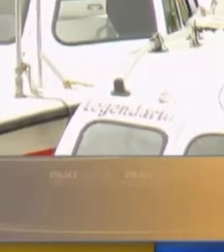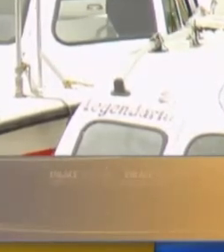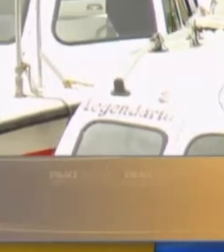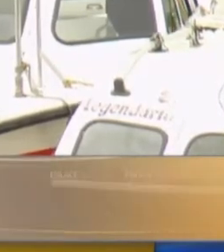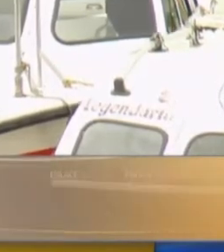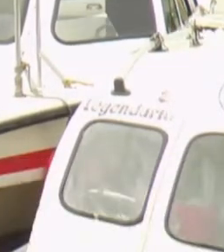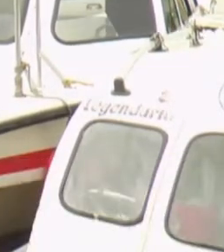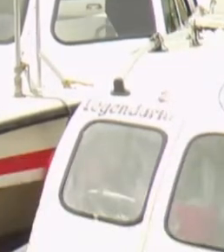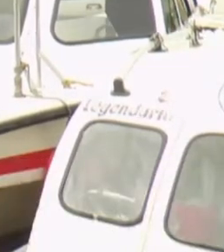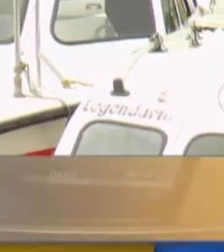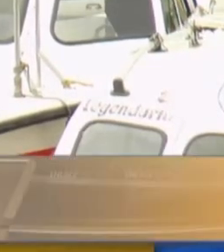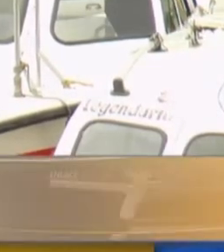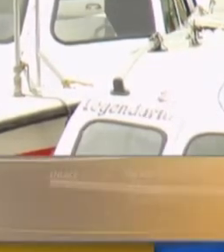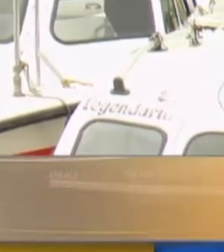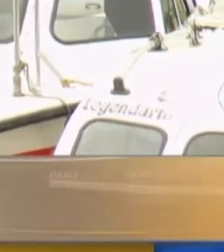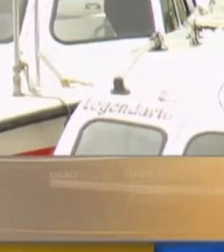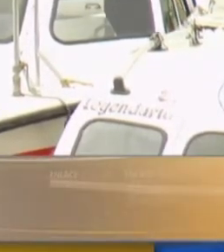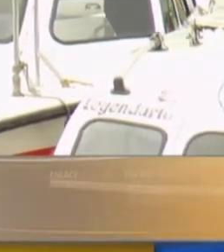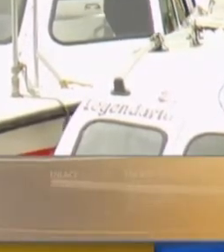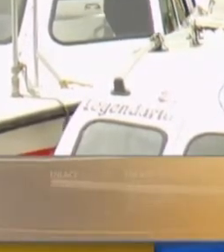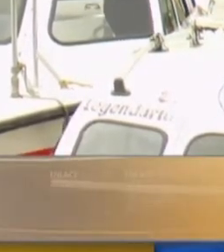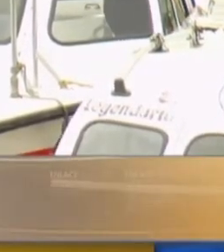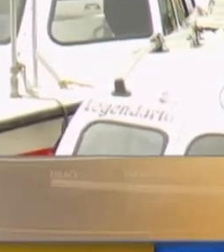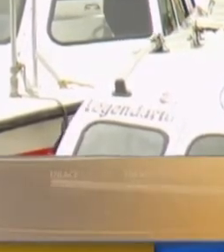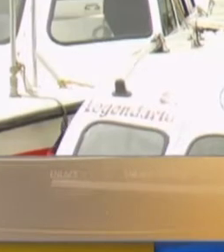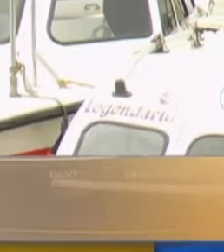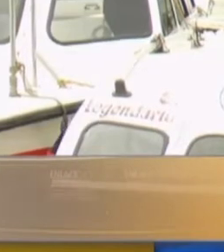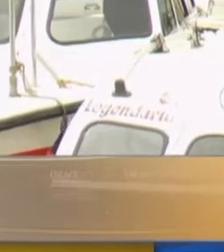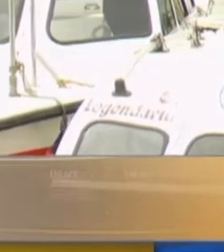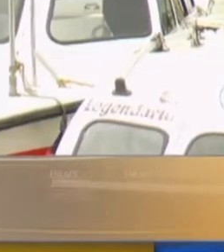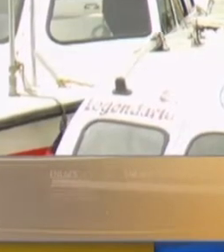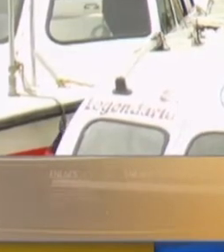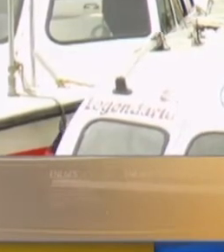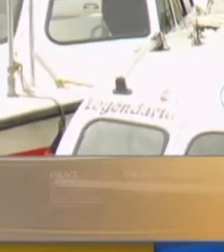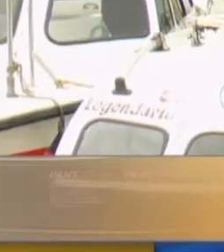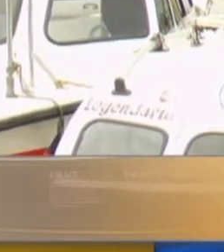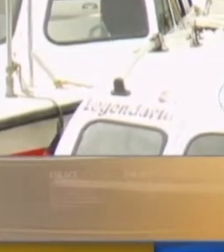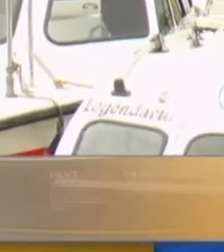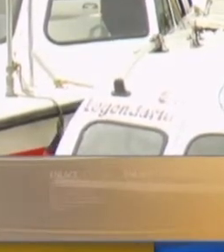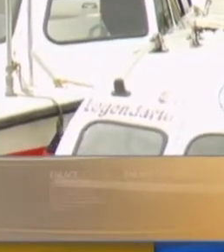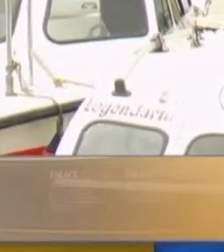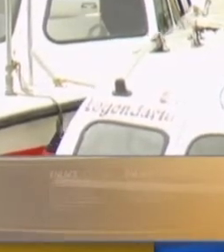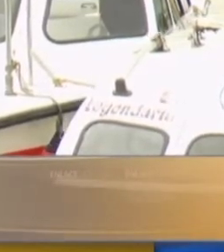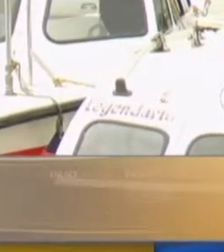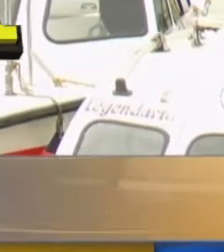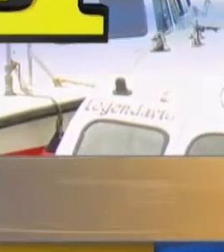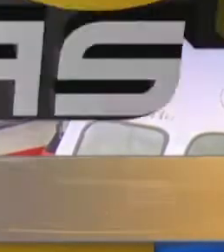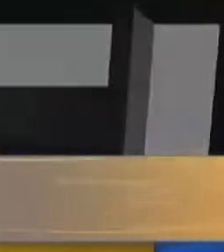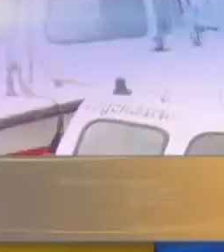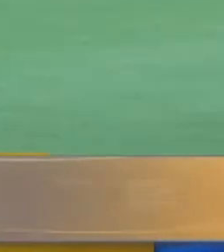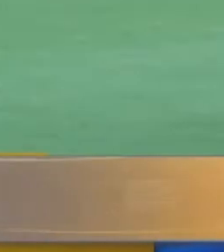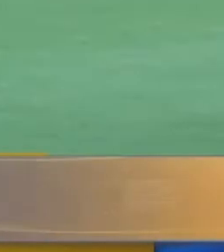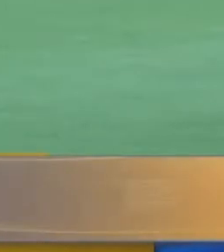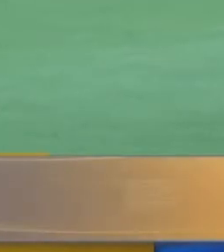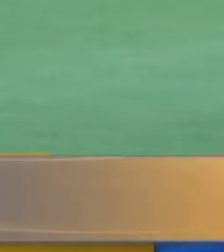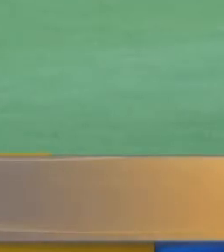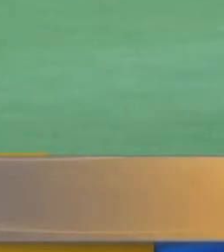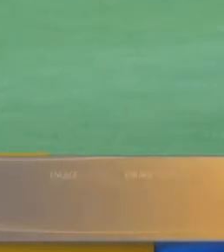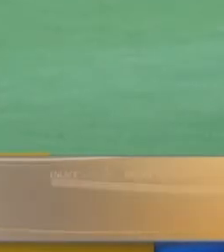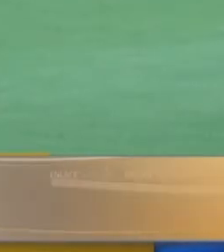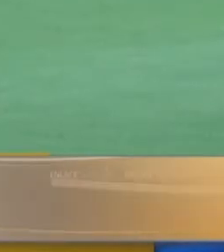Bermeja no se han registrado inundaciones, por lo menos debido a las lluvias de la mañana de hoy. En minutos les tendremos más detalles. Y